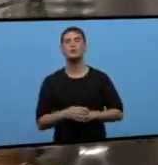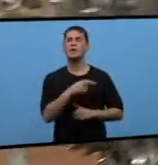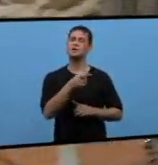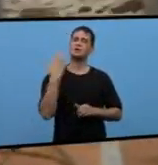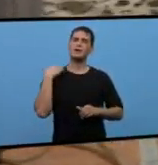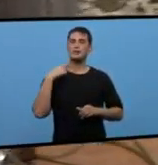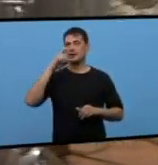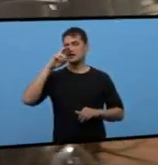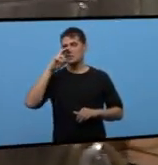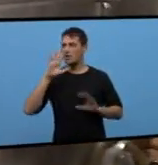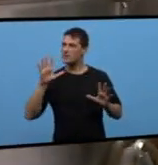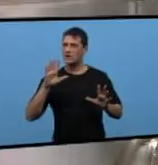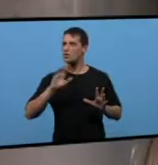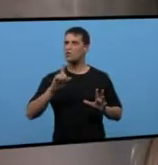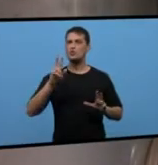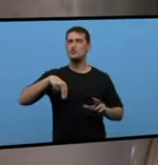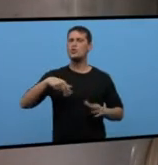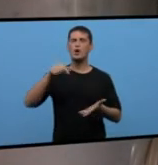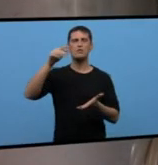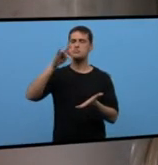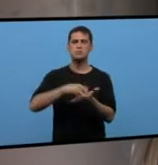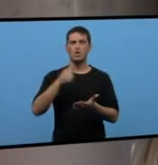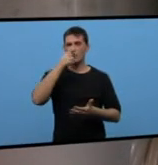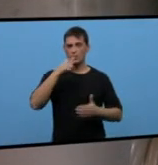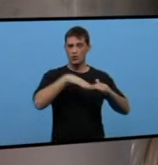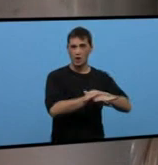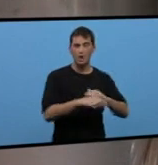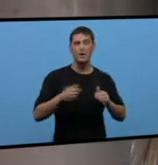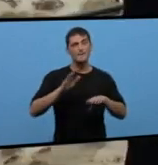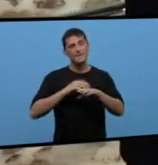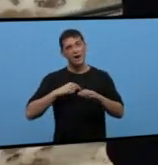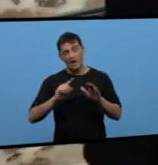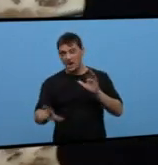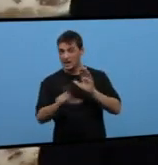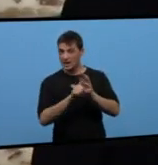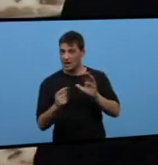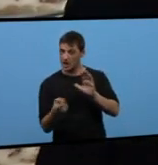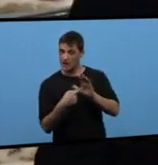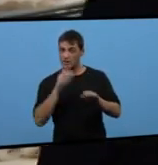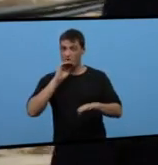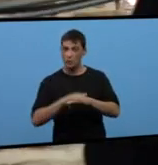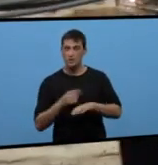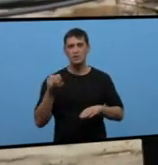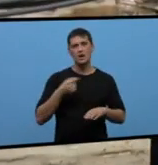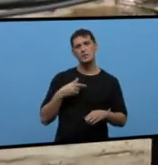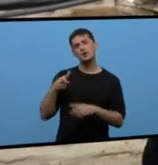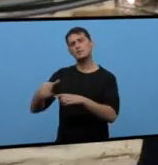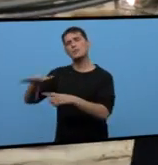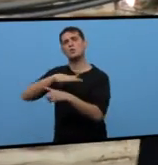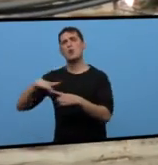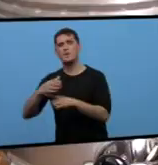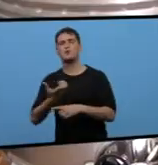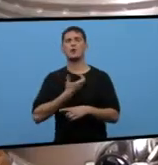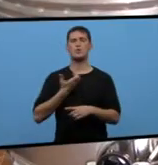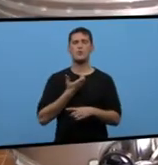antigua, pero non estaba, nunca tuvo bodega. Para legalizar a bodega, tuvo que ir ao urbanismo, ao medio ambiente e ao concello para que nos dera a